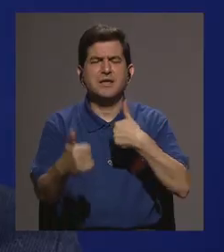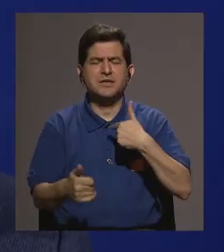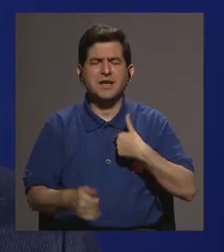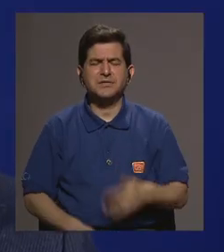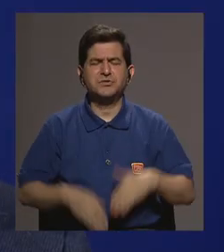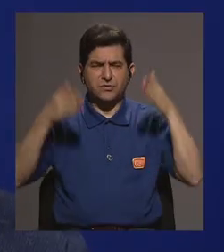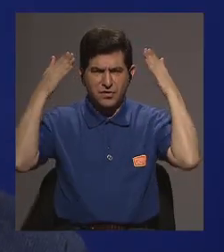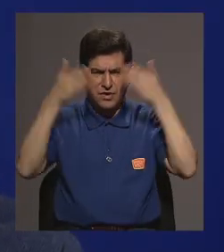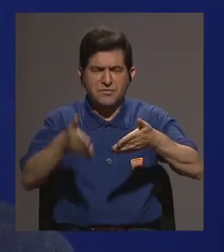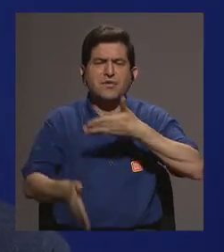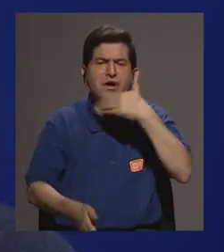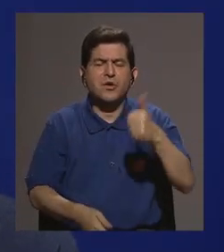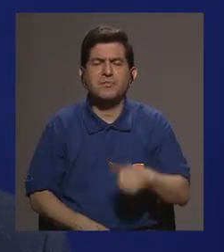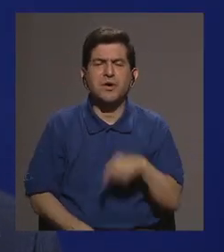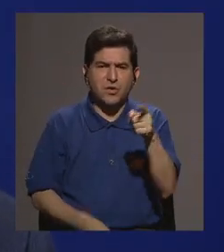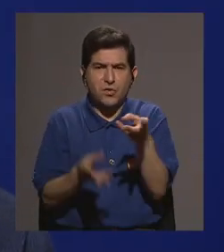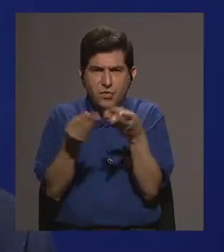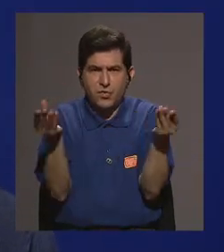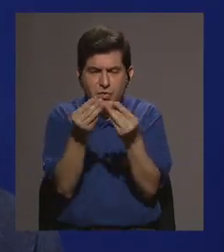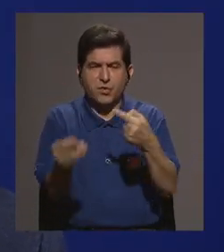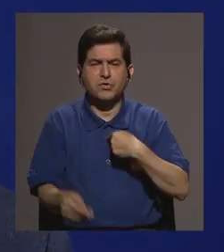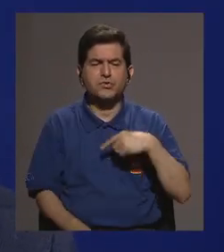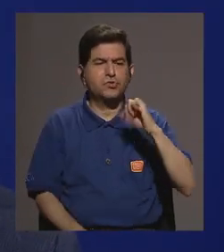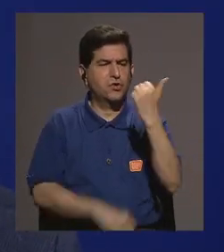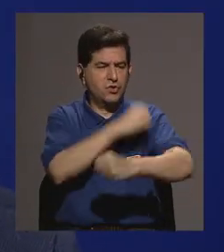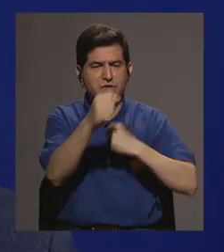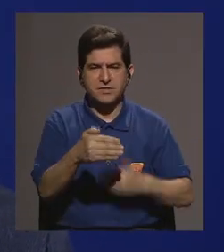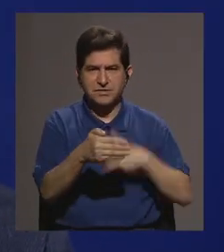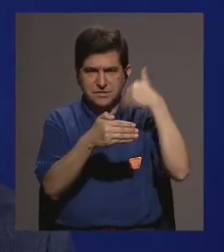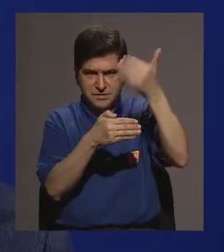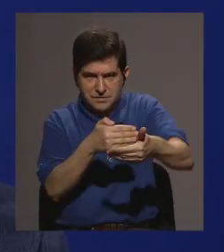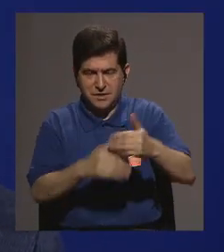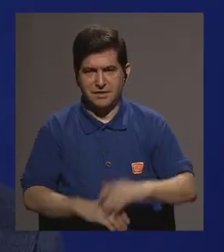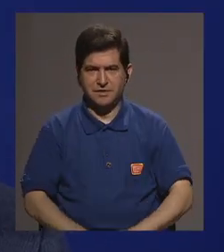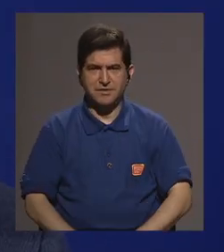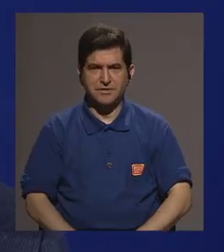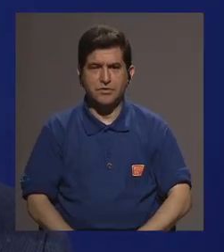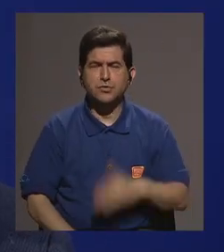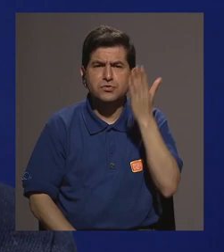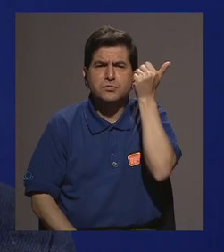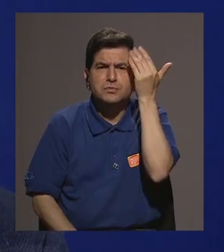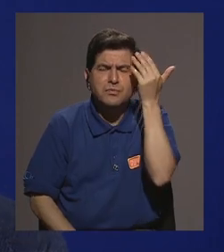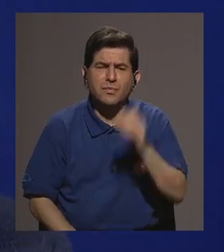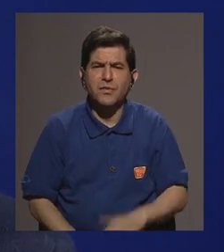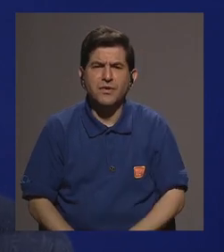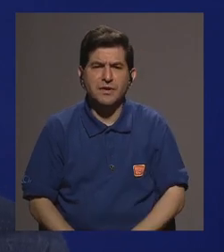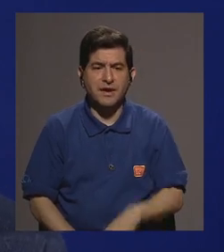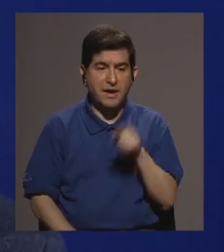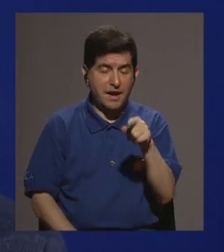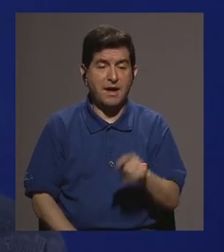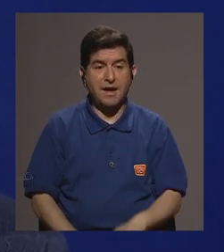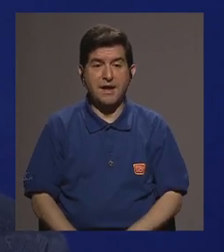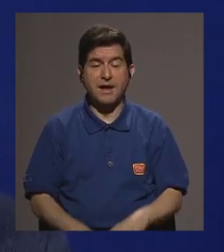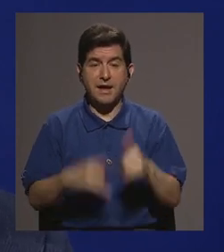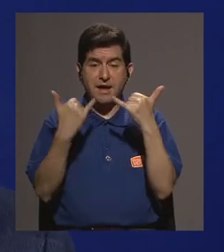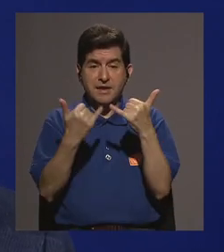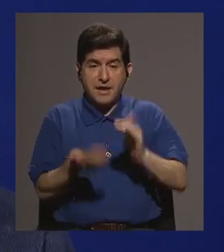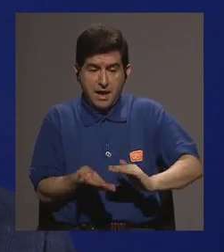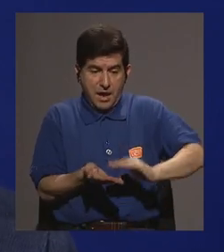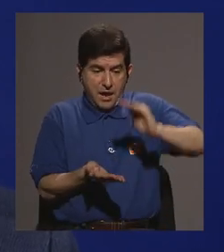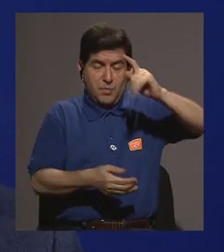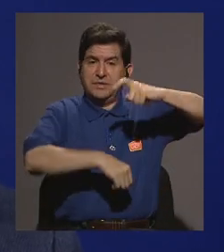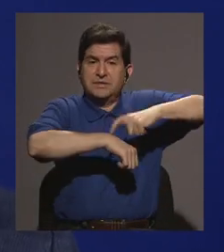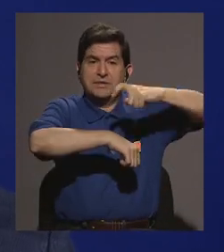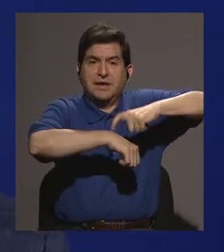ya como que me centre mejor a la producción entonces me animo a diez años después dije yo bueno ya sobre hacer algo más grande y fui